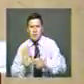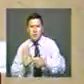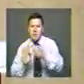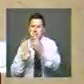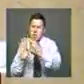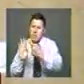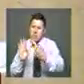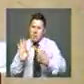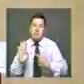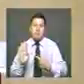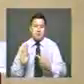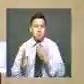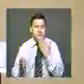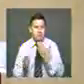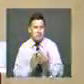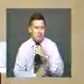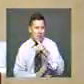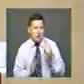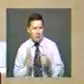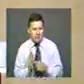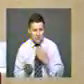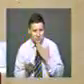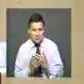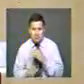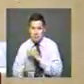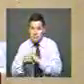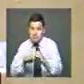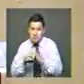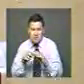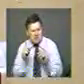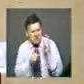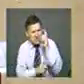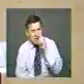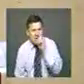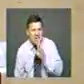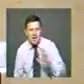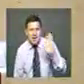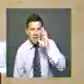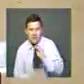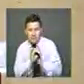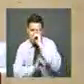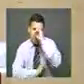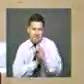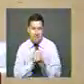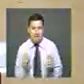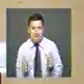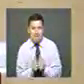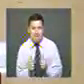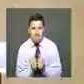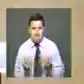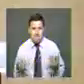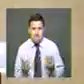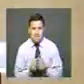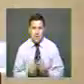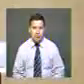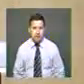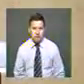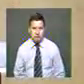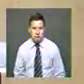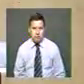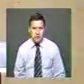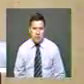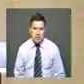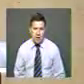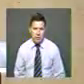plena. También queremos agradecer a nuestros invitados, analistas nacionales e internacionales que nos acompañaron en esta segunda parte de la